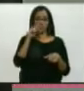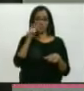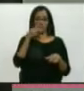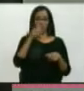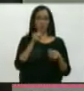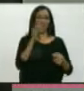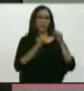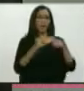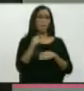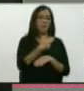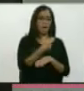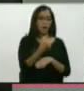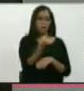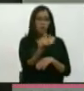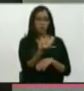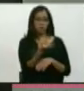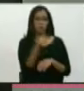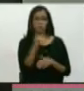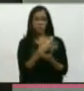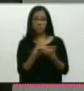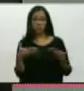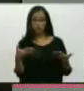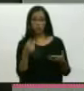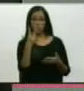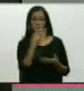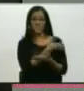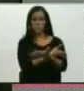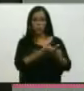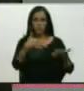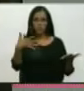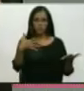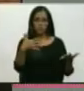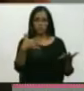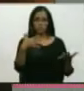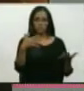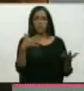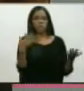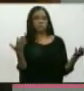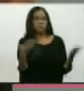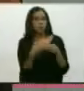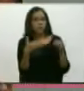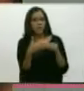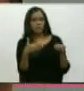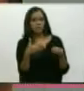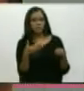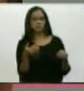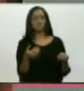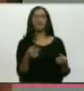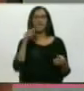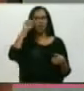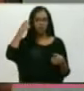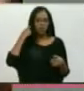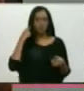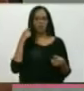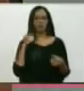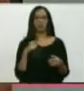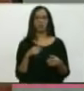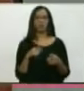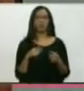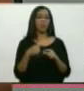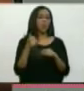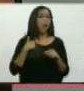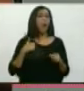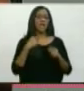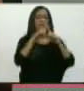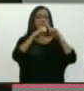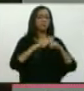abogado cuánto le vas a pagar? ¿$1,000,000? ¿$2,000,000? Imagínate que los tipos pusieron cualquier cifra ahí.